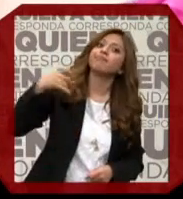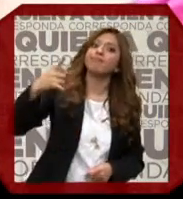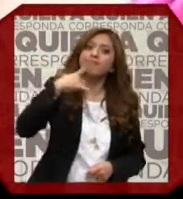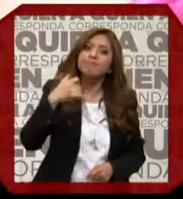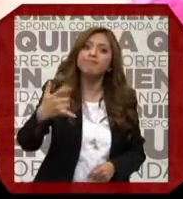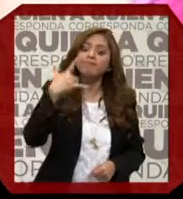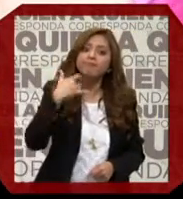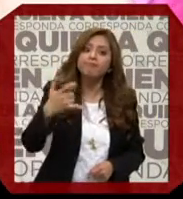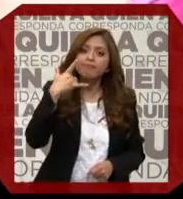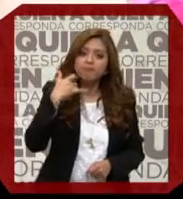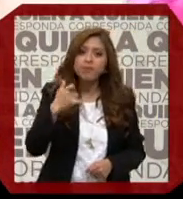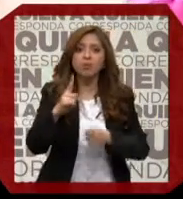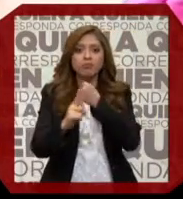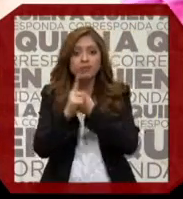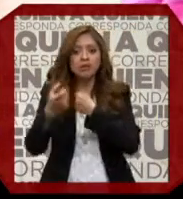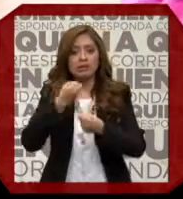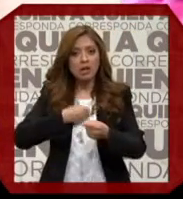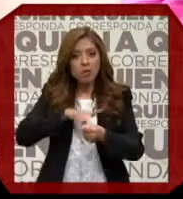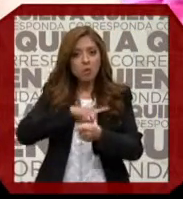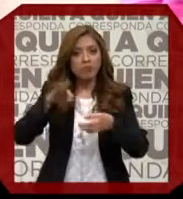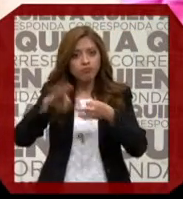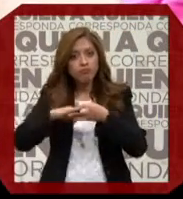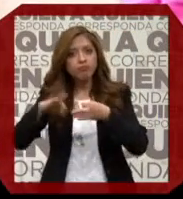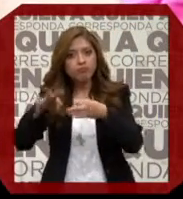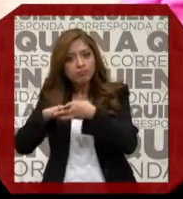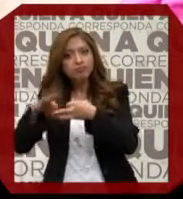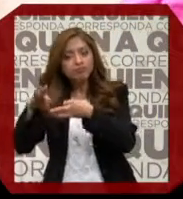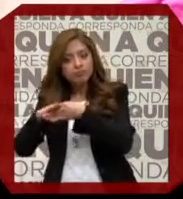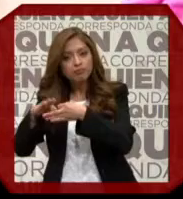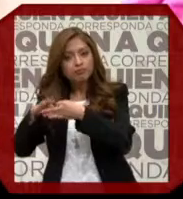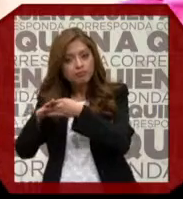de esos problemas que ha tenido, le ha perjudicado mucho